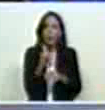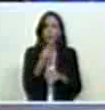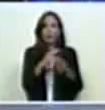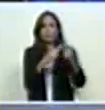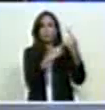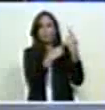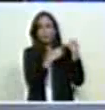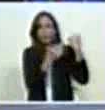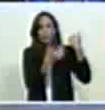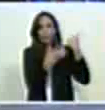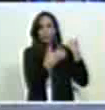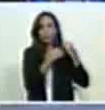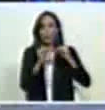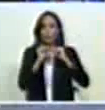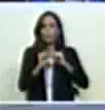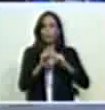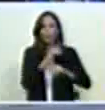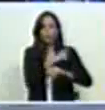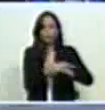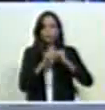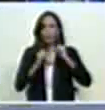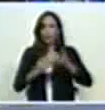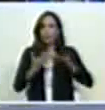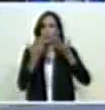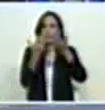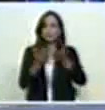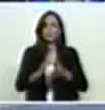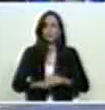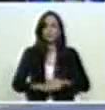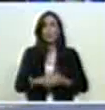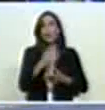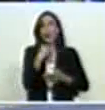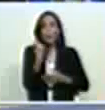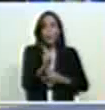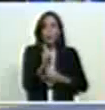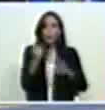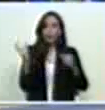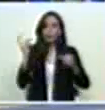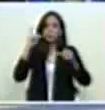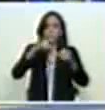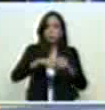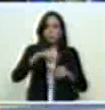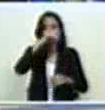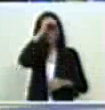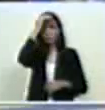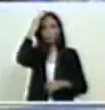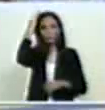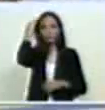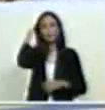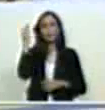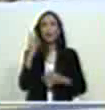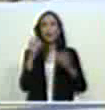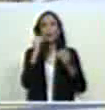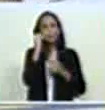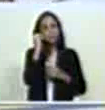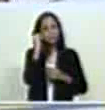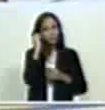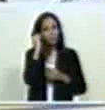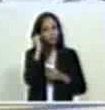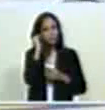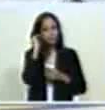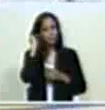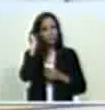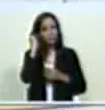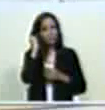negra hipólita para que le dé fuerza vale para que le dé fuerza y la juventud cuántos psicólogos